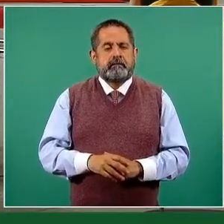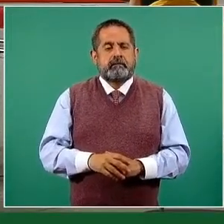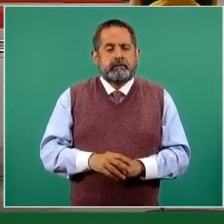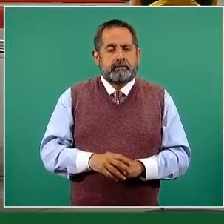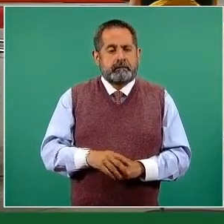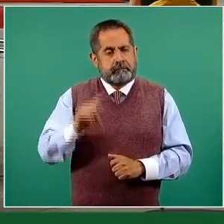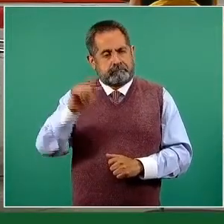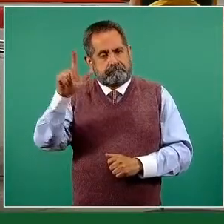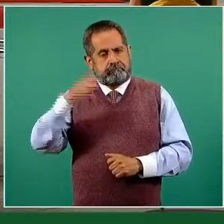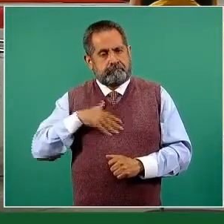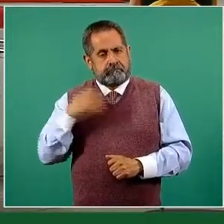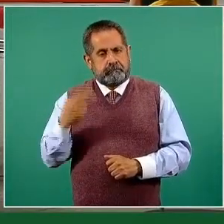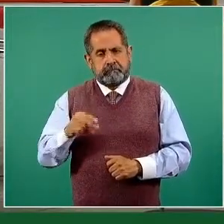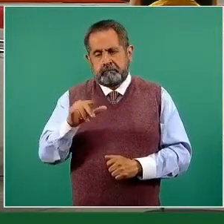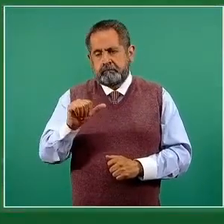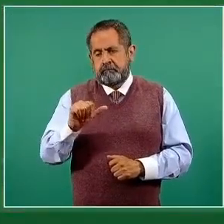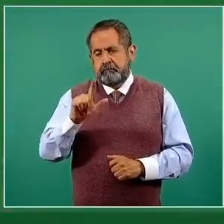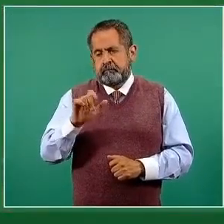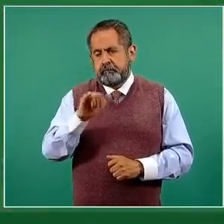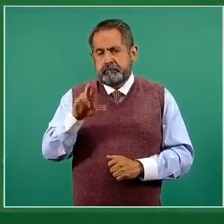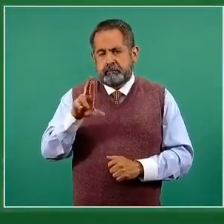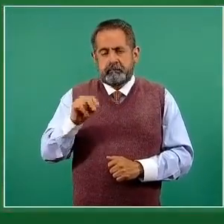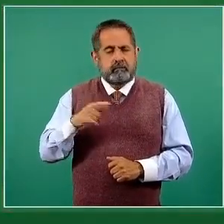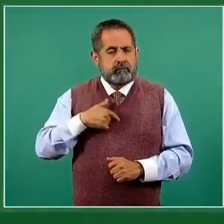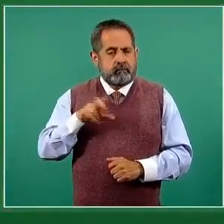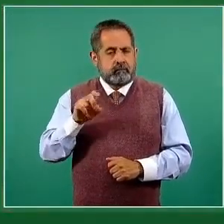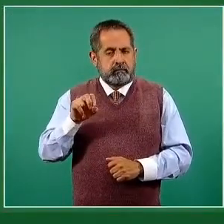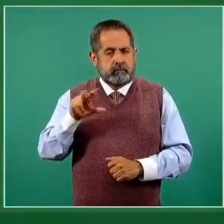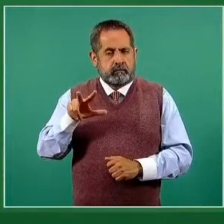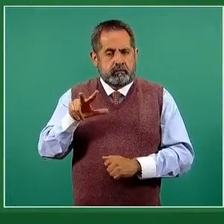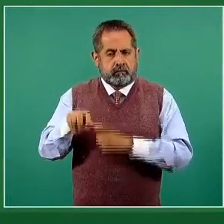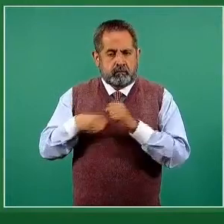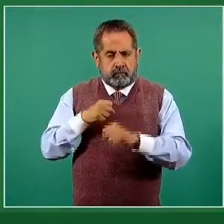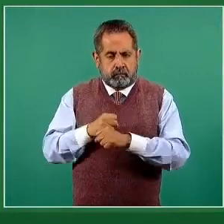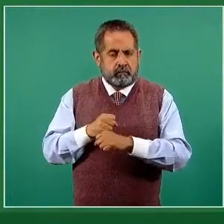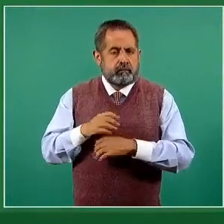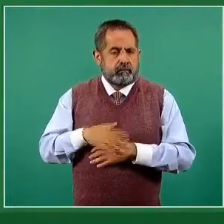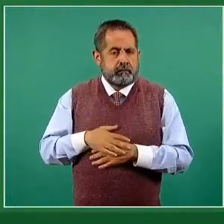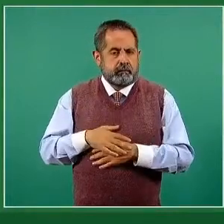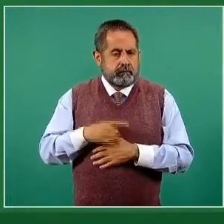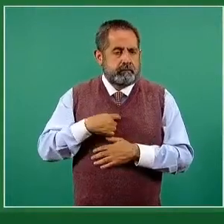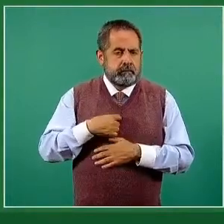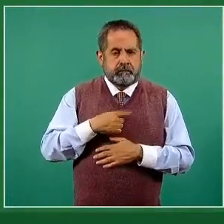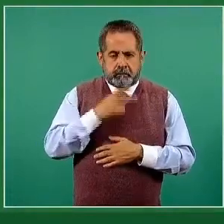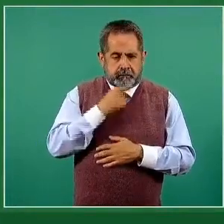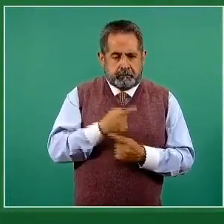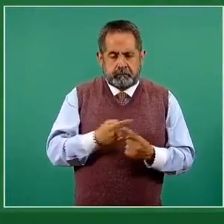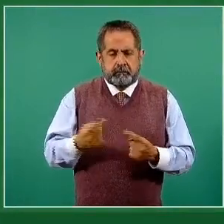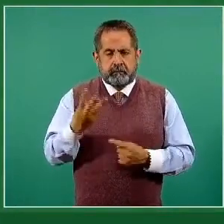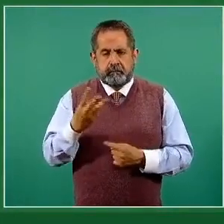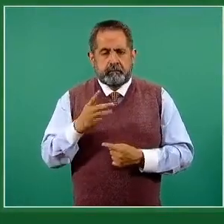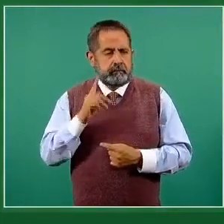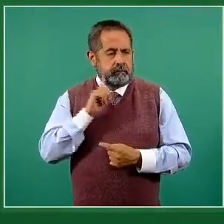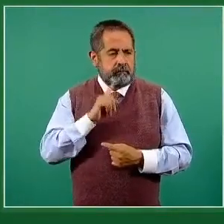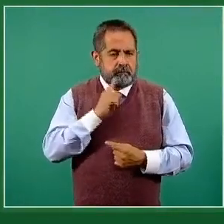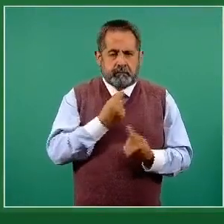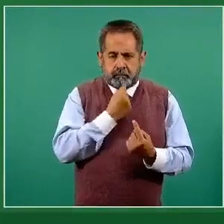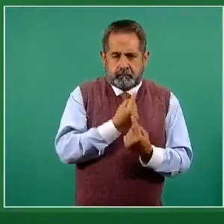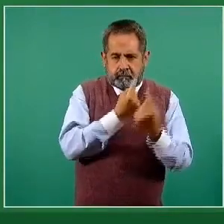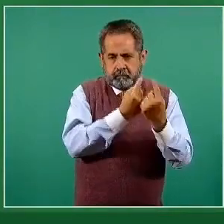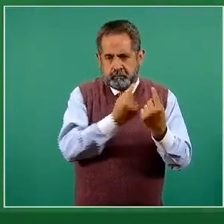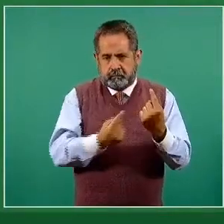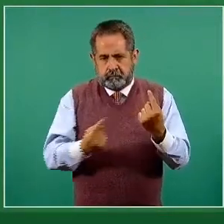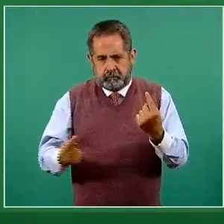¿Qué tal? Mi nombre es Alejandro García, tengo 38 años, soy padre de familia de 3 niñas en diferente grado